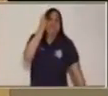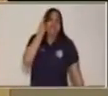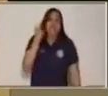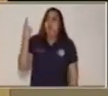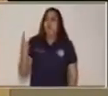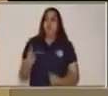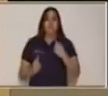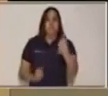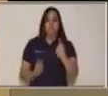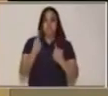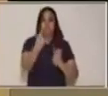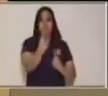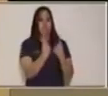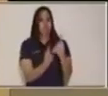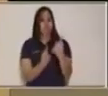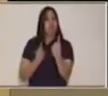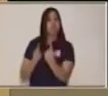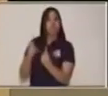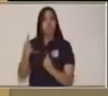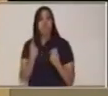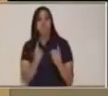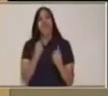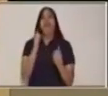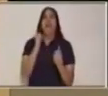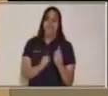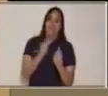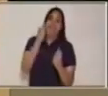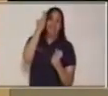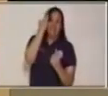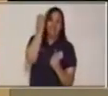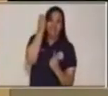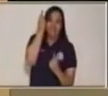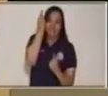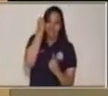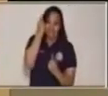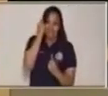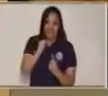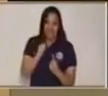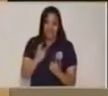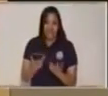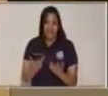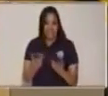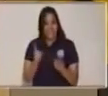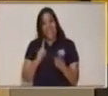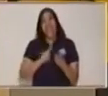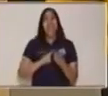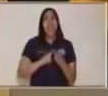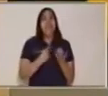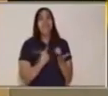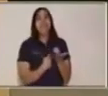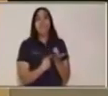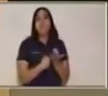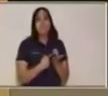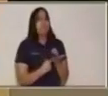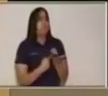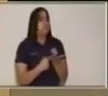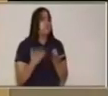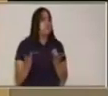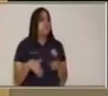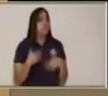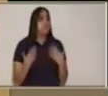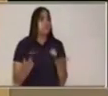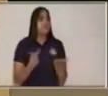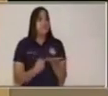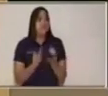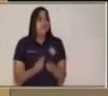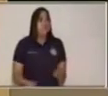Pero si hablamos uno por uno, todo marcha muy bien. El diálogo usualmente es